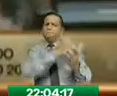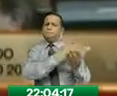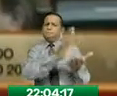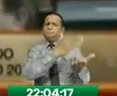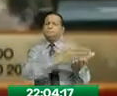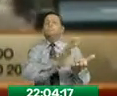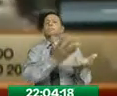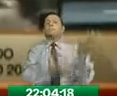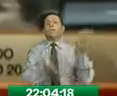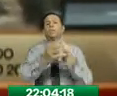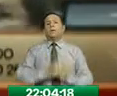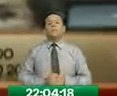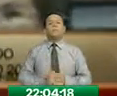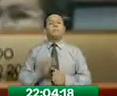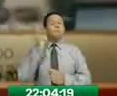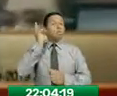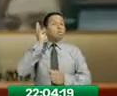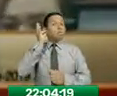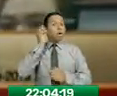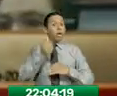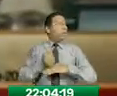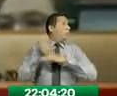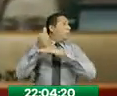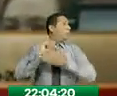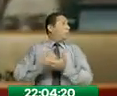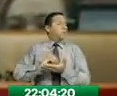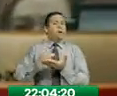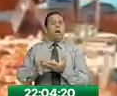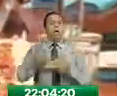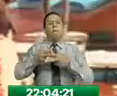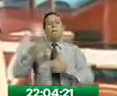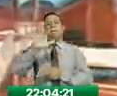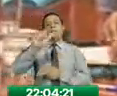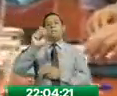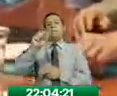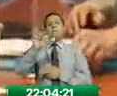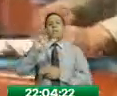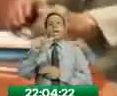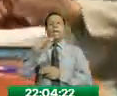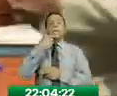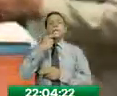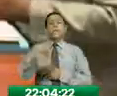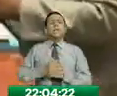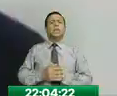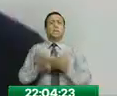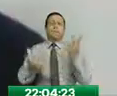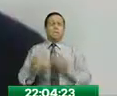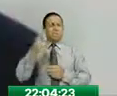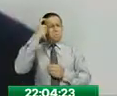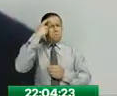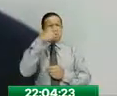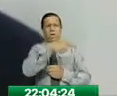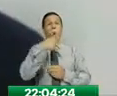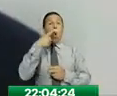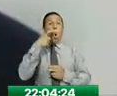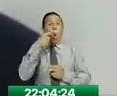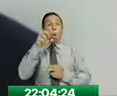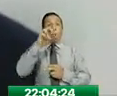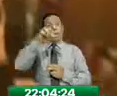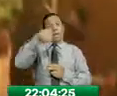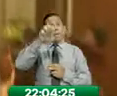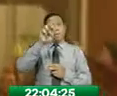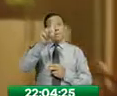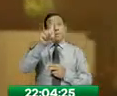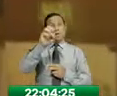La legisladora por Creo, Tanji Vera, no solamente quiere que el CAL resuelva suspender el salario de Daniel Mendoza, sino que